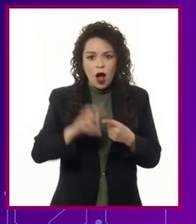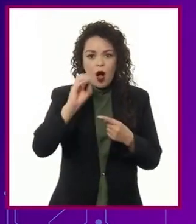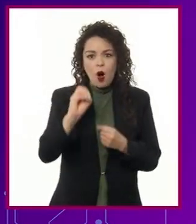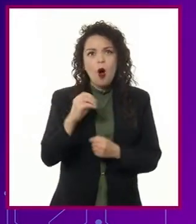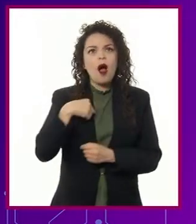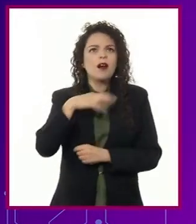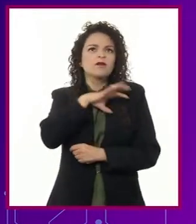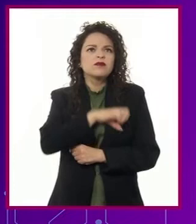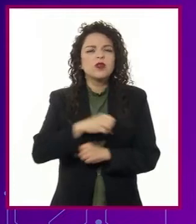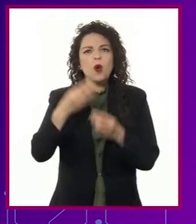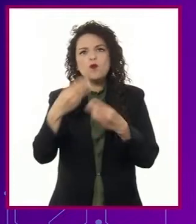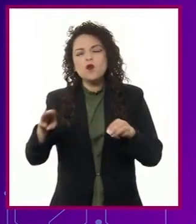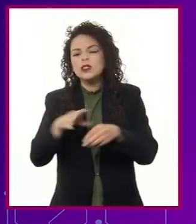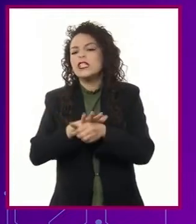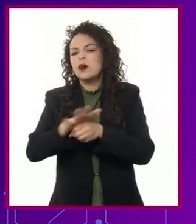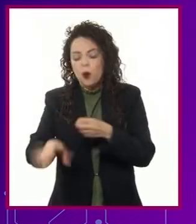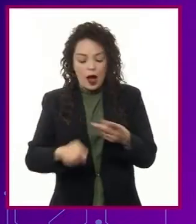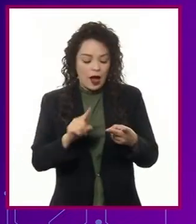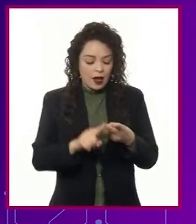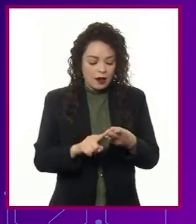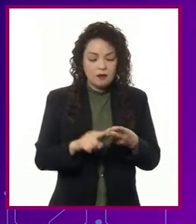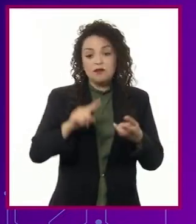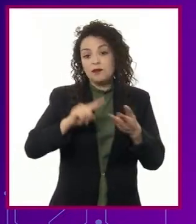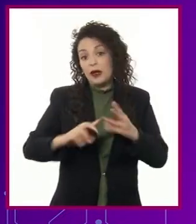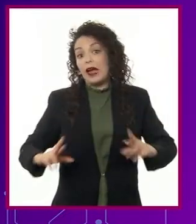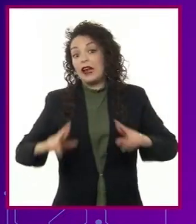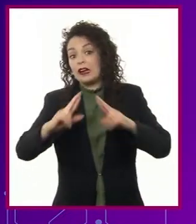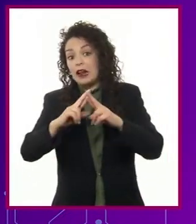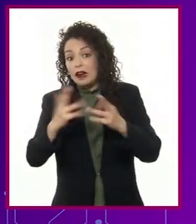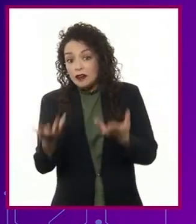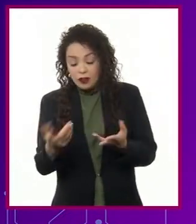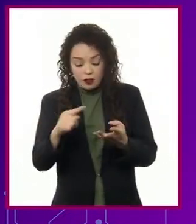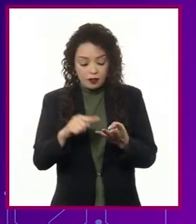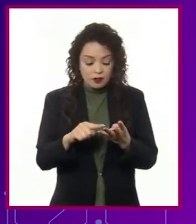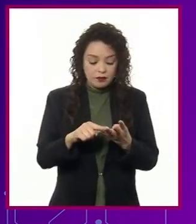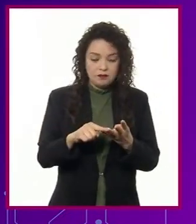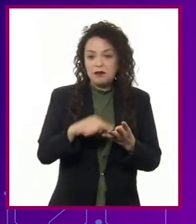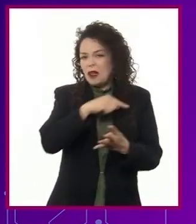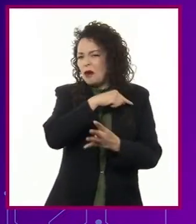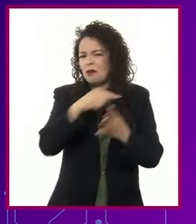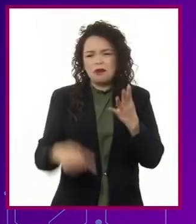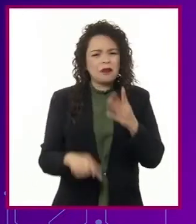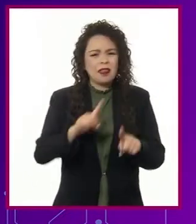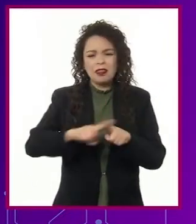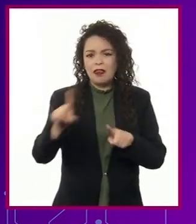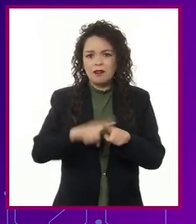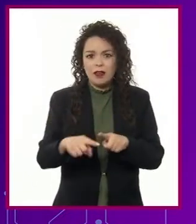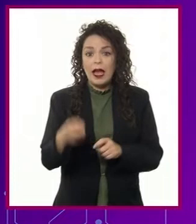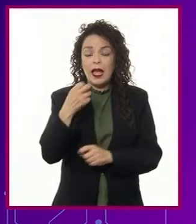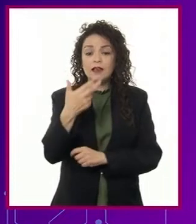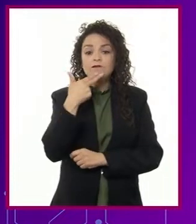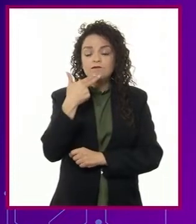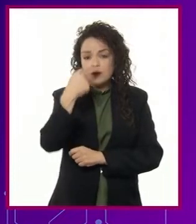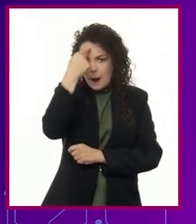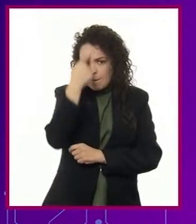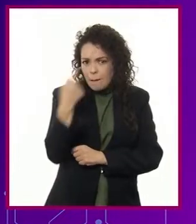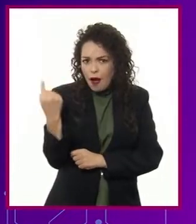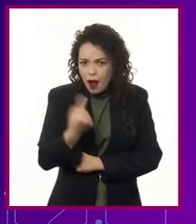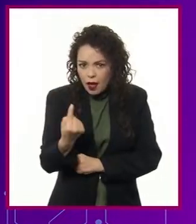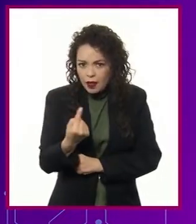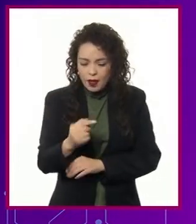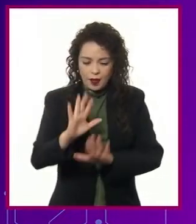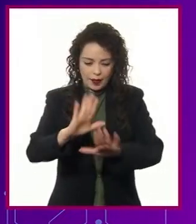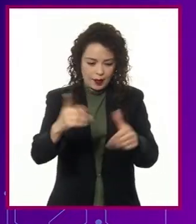musical, o por ejemplo la religión, etcétera, nos sirven primero para